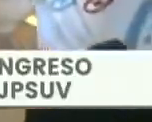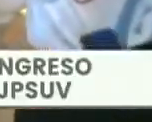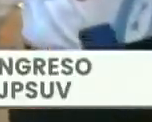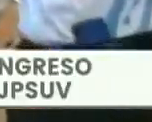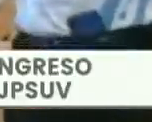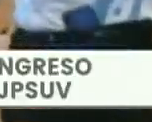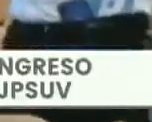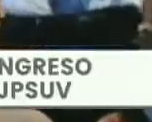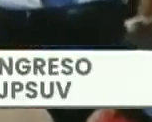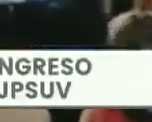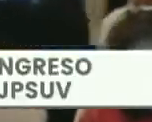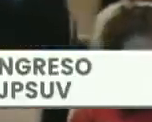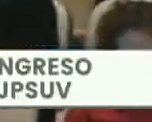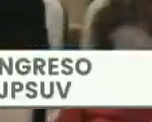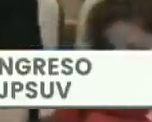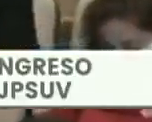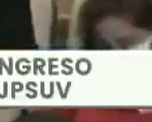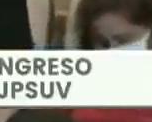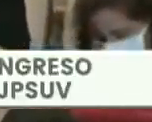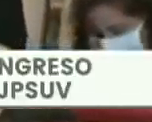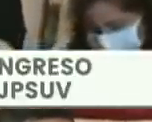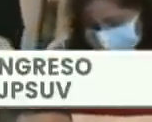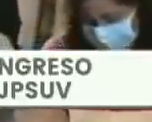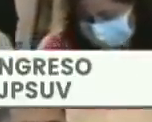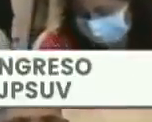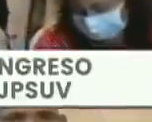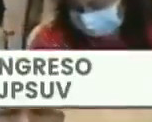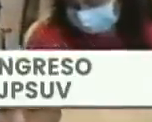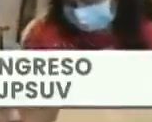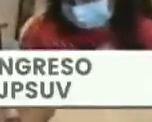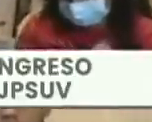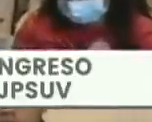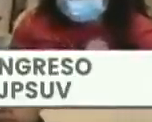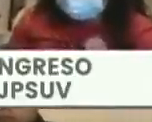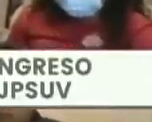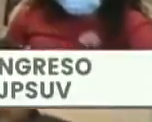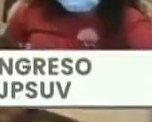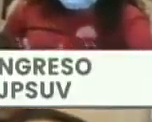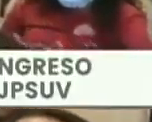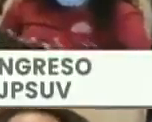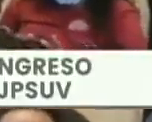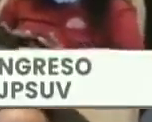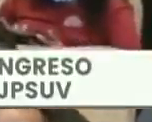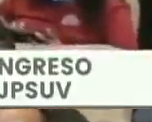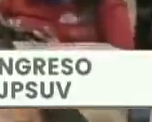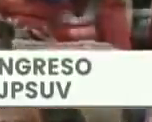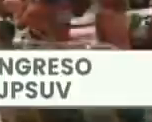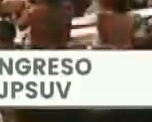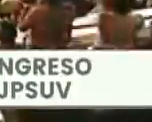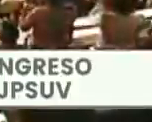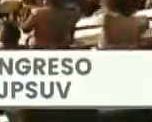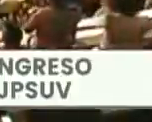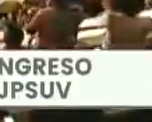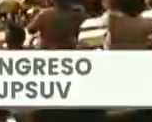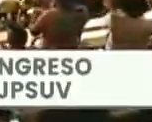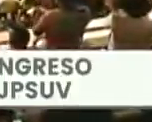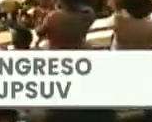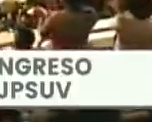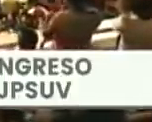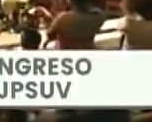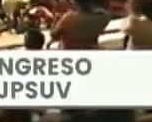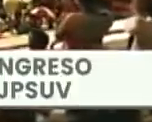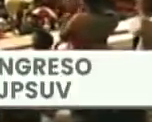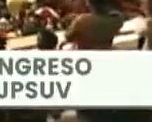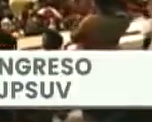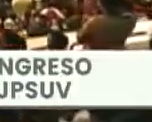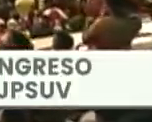25 movimientos sociales tienen delegados presentes en nuestro congreso conjunto.